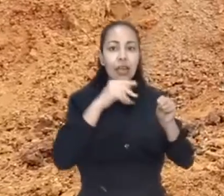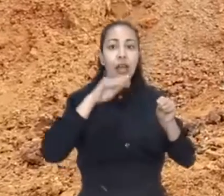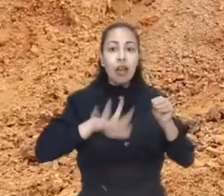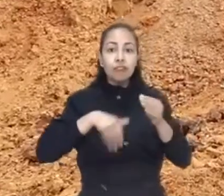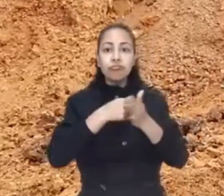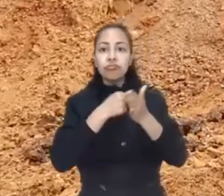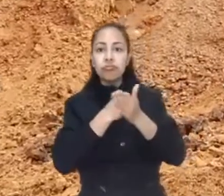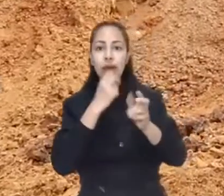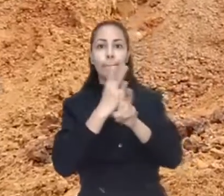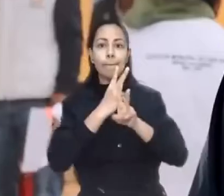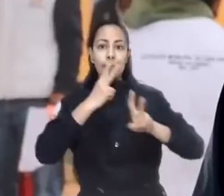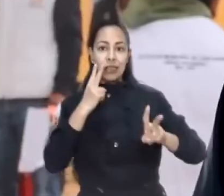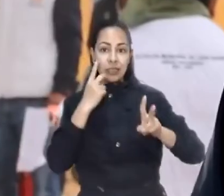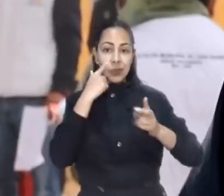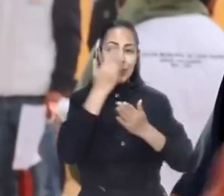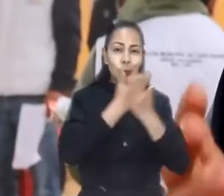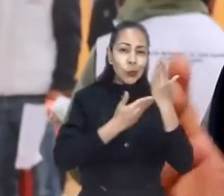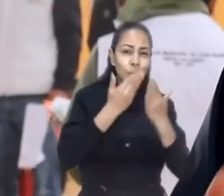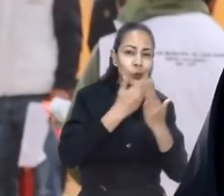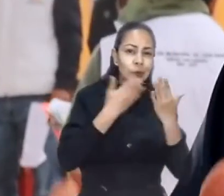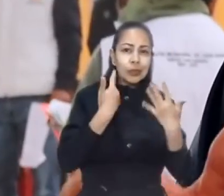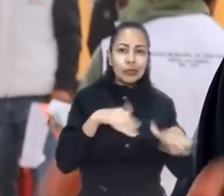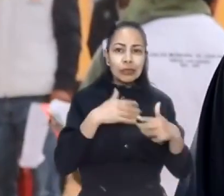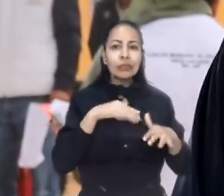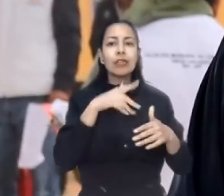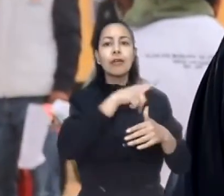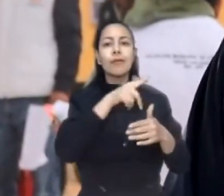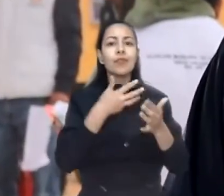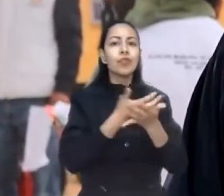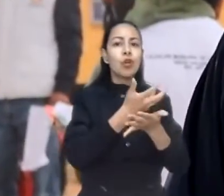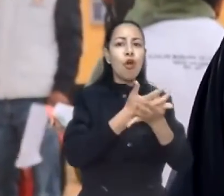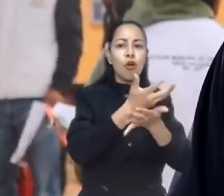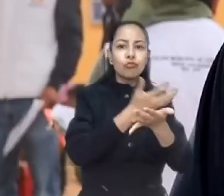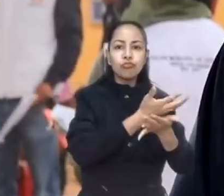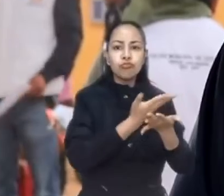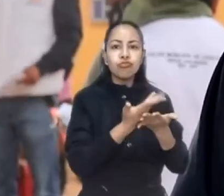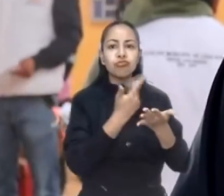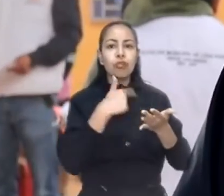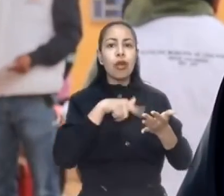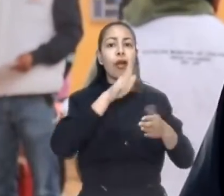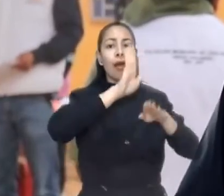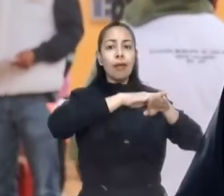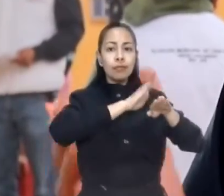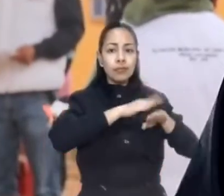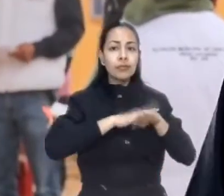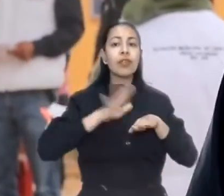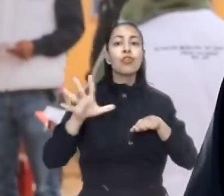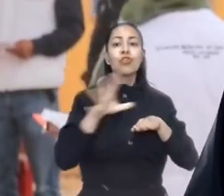de la Dirección Administrativa de Gestión del Riesgo, se hizo la inspección técnica, las recomendaciones